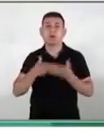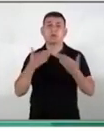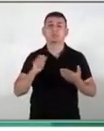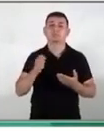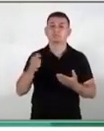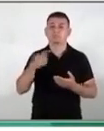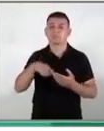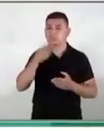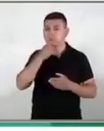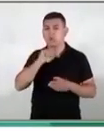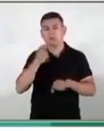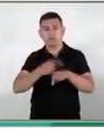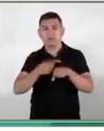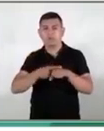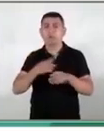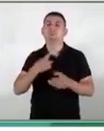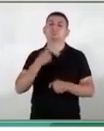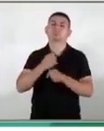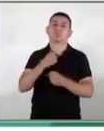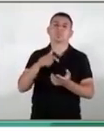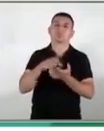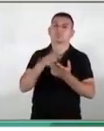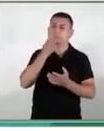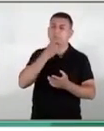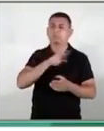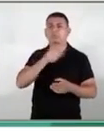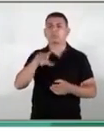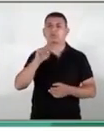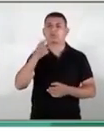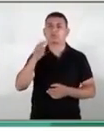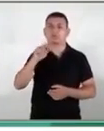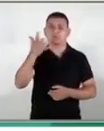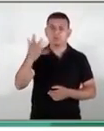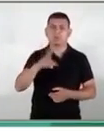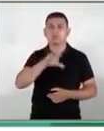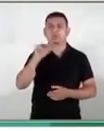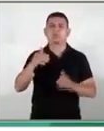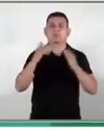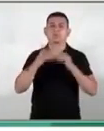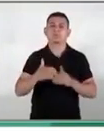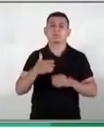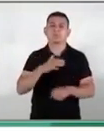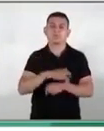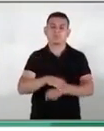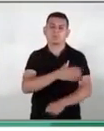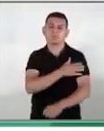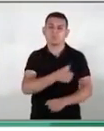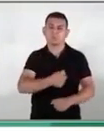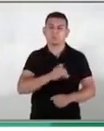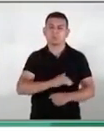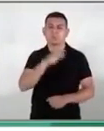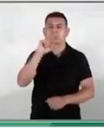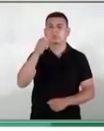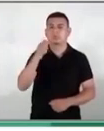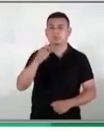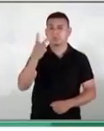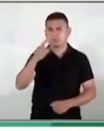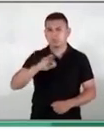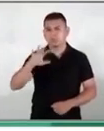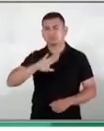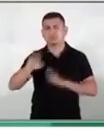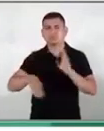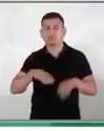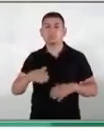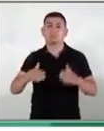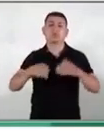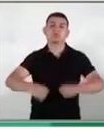la diabetes continúa en primer lugar con 37.5, seguida de la hipertensión arterial con 36.2,